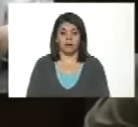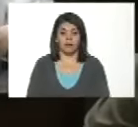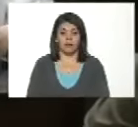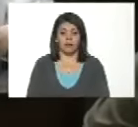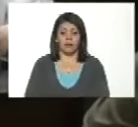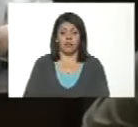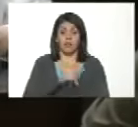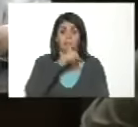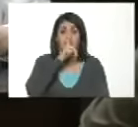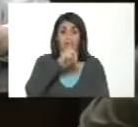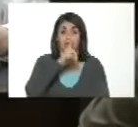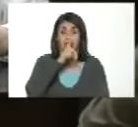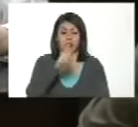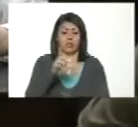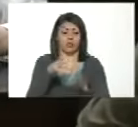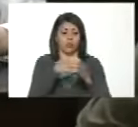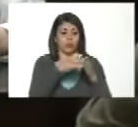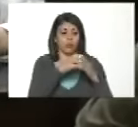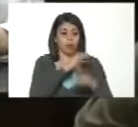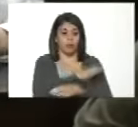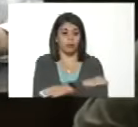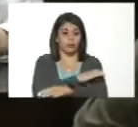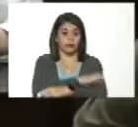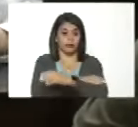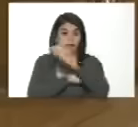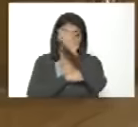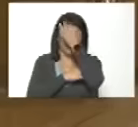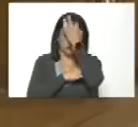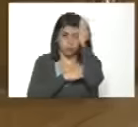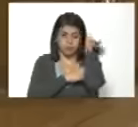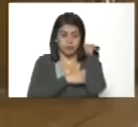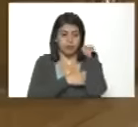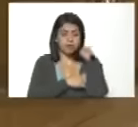de la maldad de esos sectores, otros sectores de la oposición.